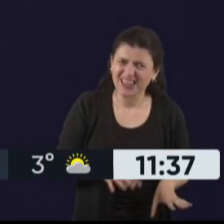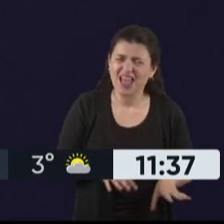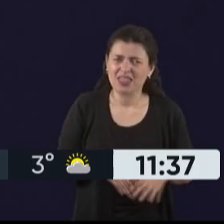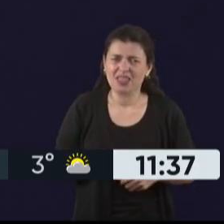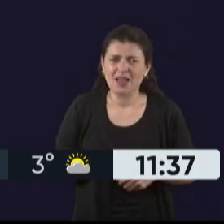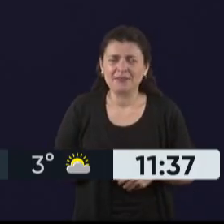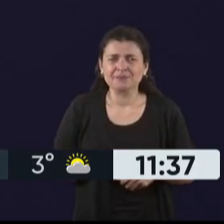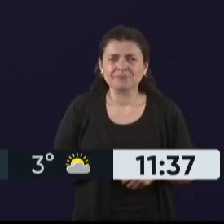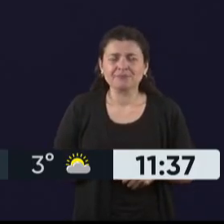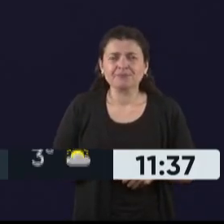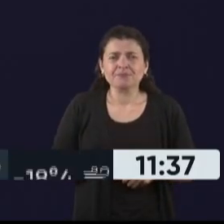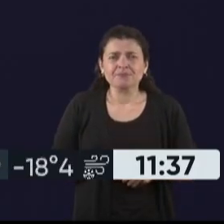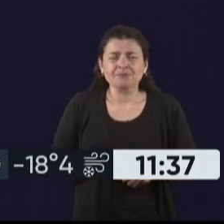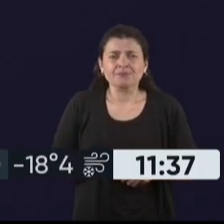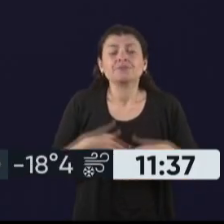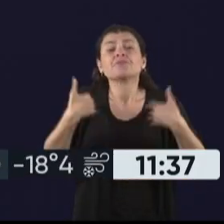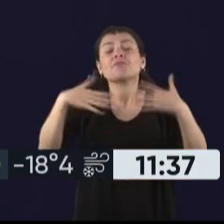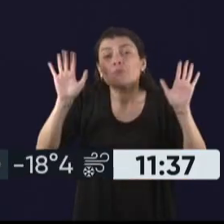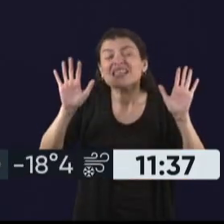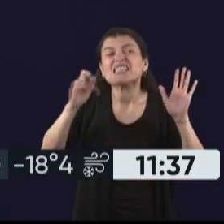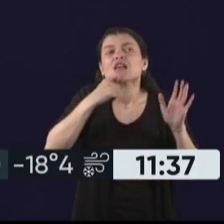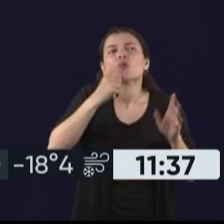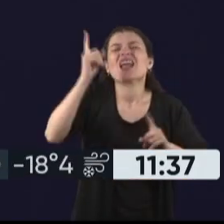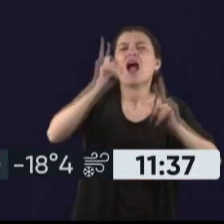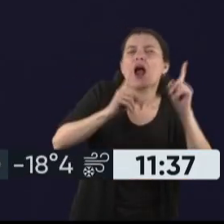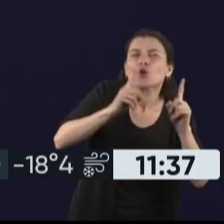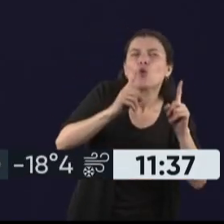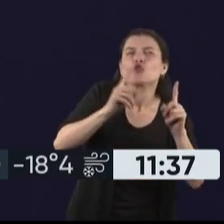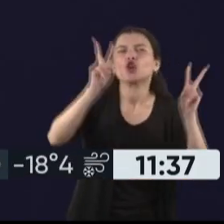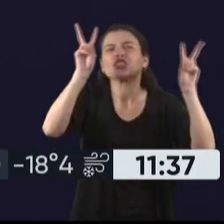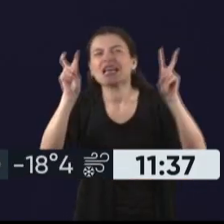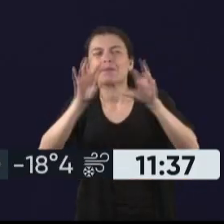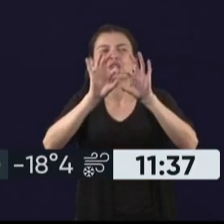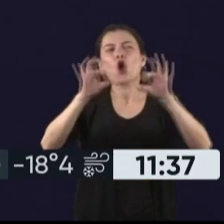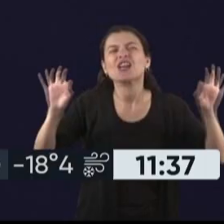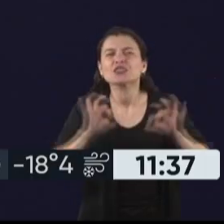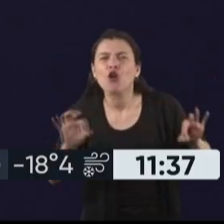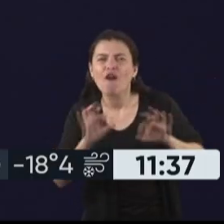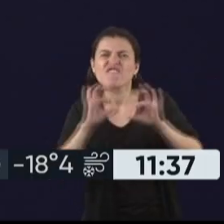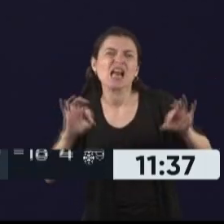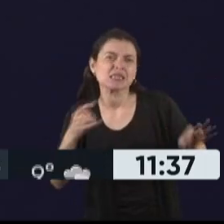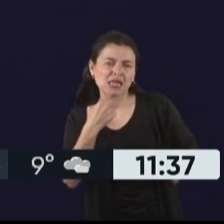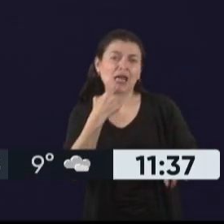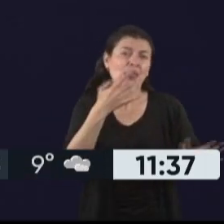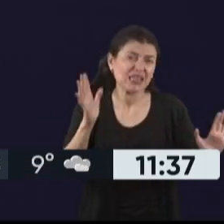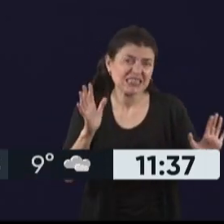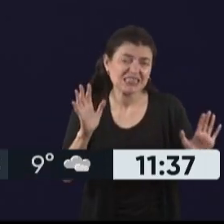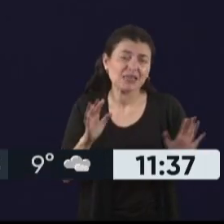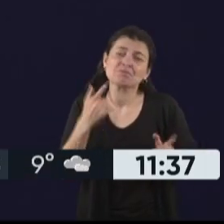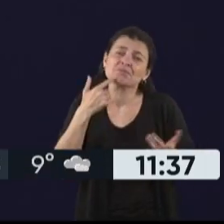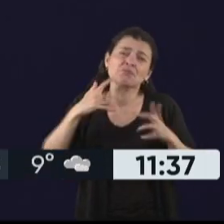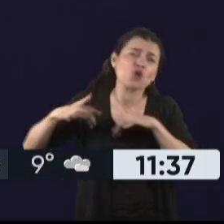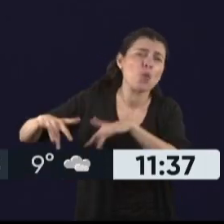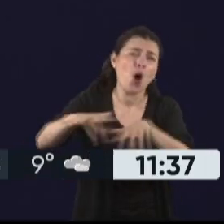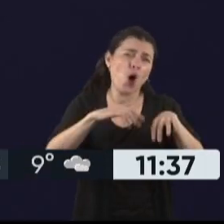de las definiciones técnicas y de las especulaciones sobre esas definiciones, no son más que